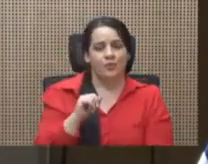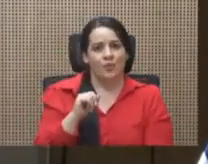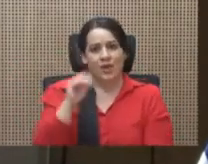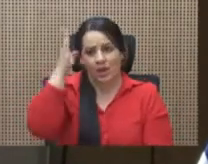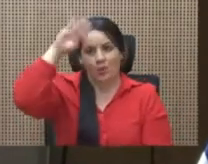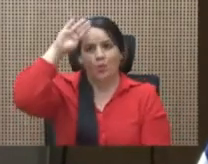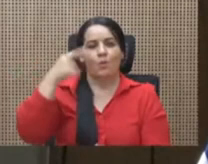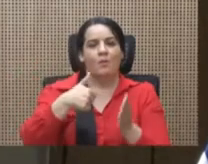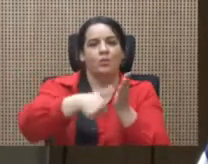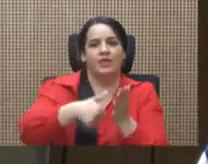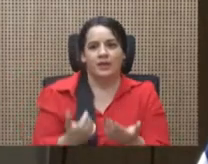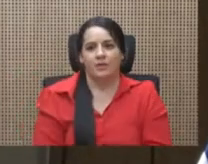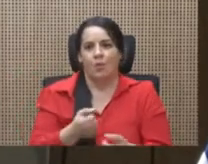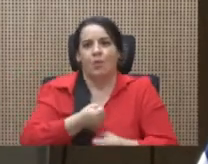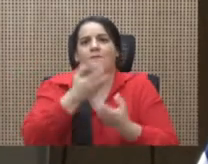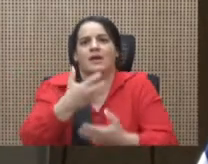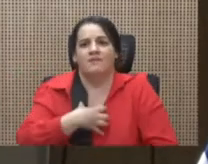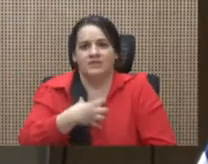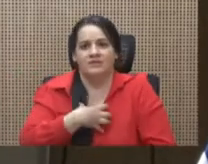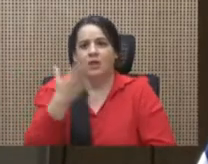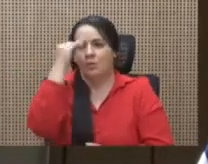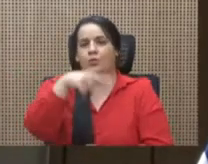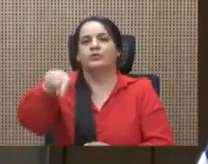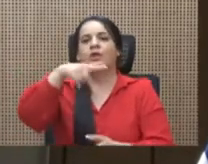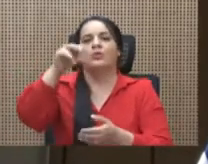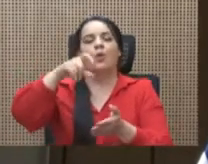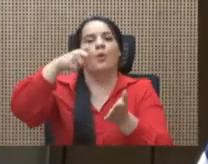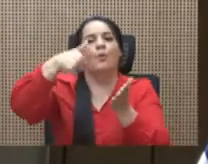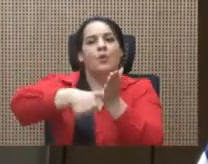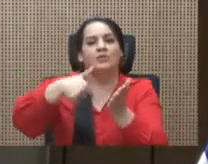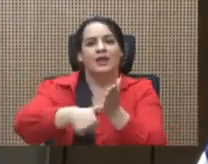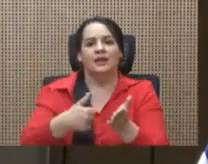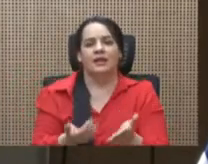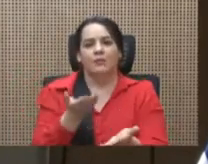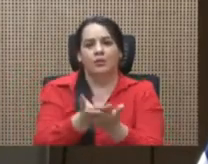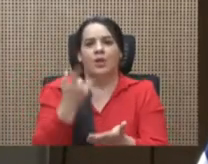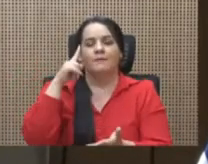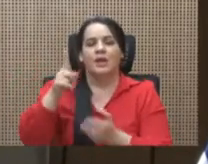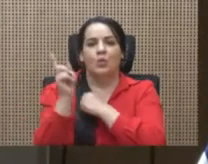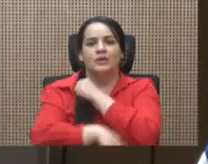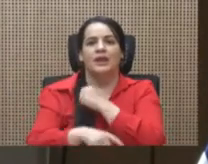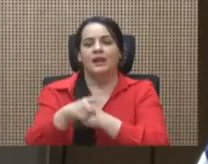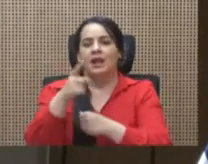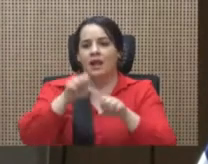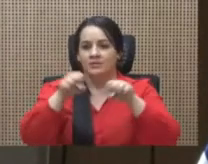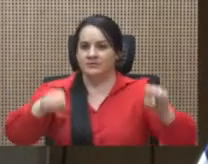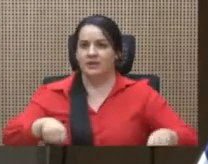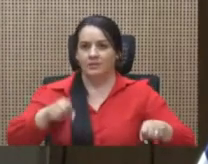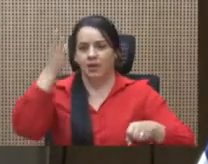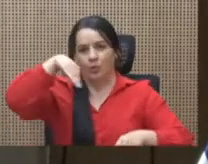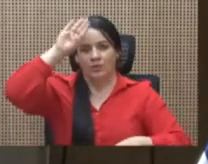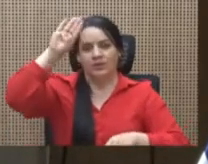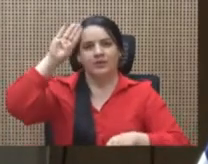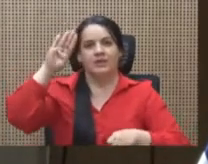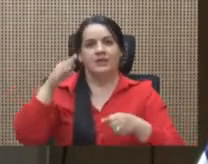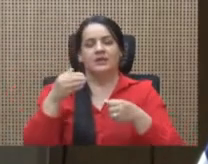que no votaron? ¿Por qué es que no firmaron ustedes esta moción? ¿Por qué es que no votan para condenar al régimen cubano? Es que se les abren las costuras y se